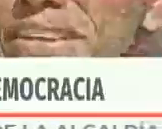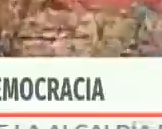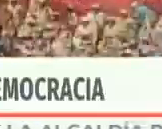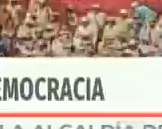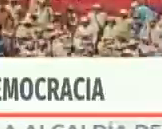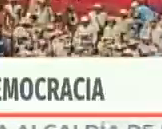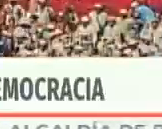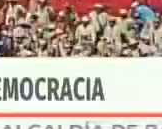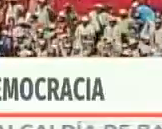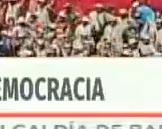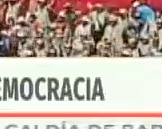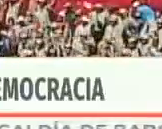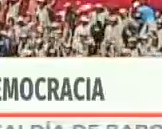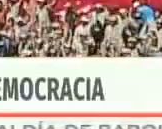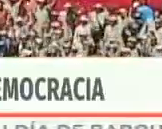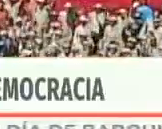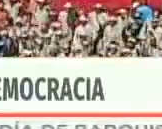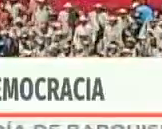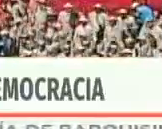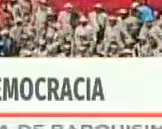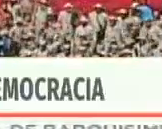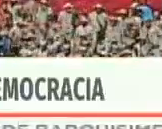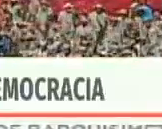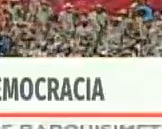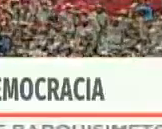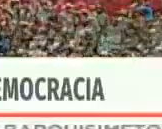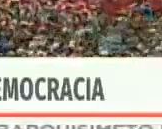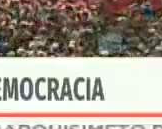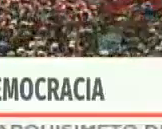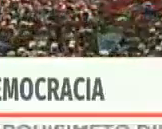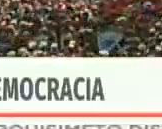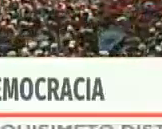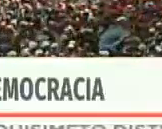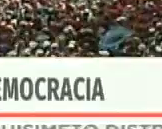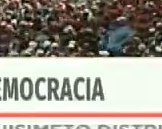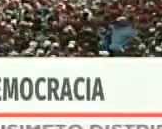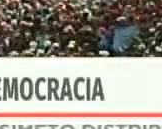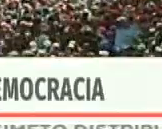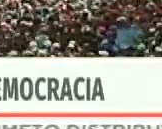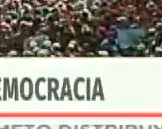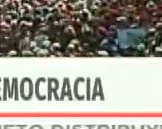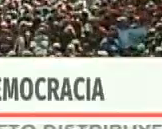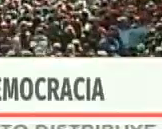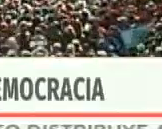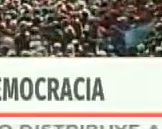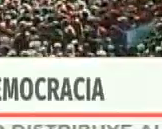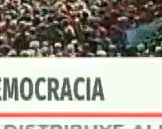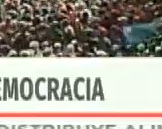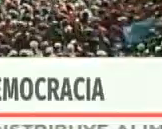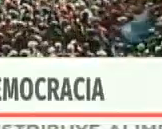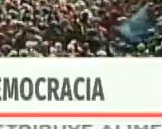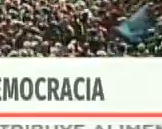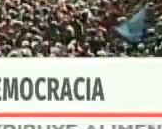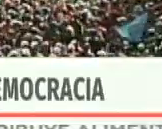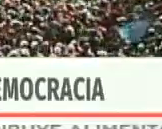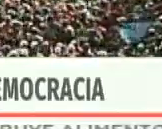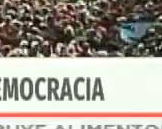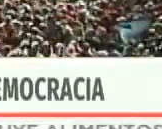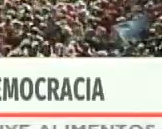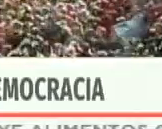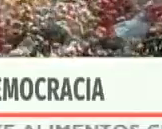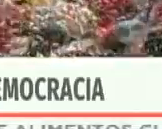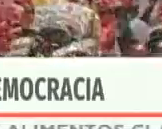¡Que viva la patria! ¡Que viva Bolívar! ¡Que viva Chávez! ¡Que